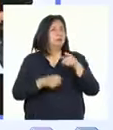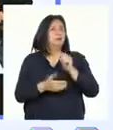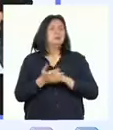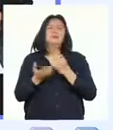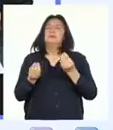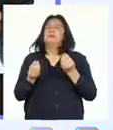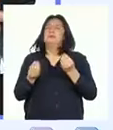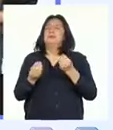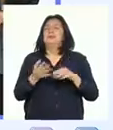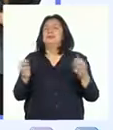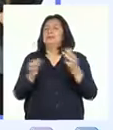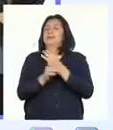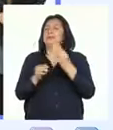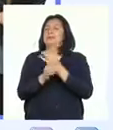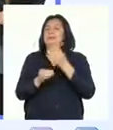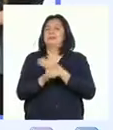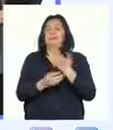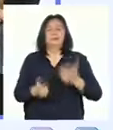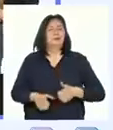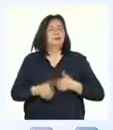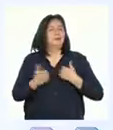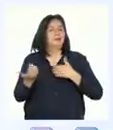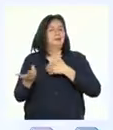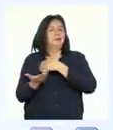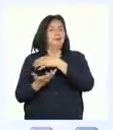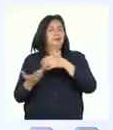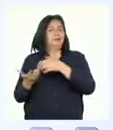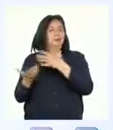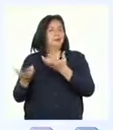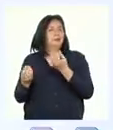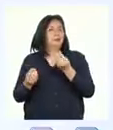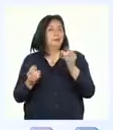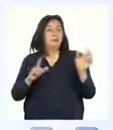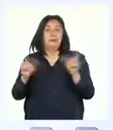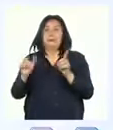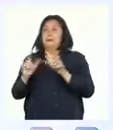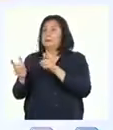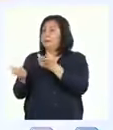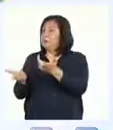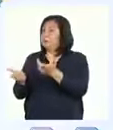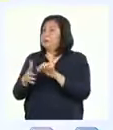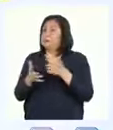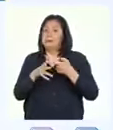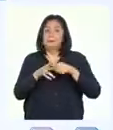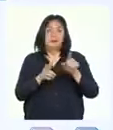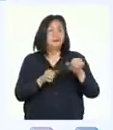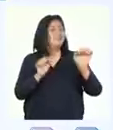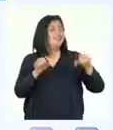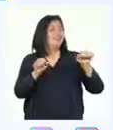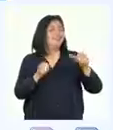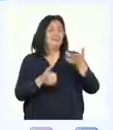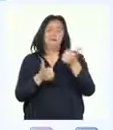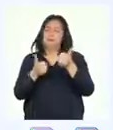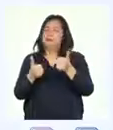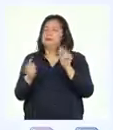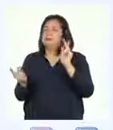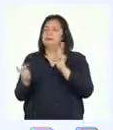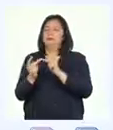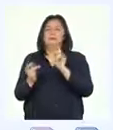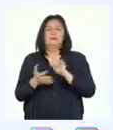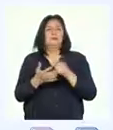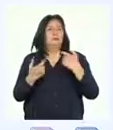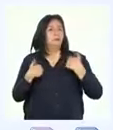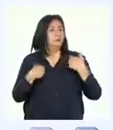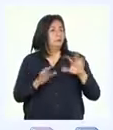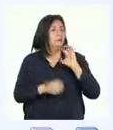se relaciona a las matemáticas con nuestra vida cotidiana. ¿Están listas y listos para comenzar? Perfecto. Como